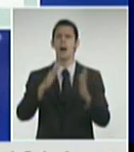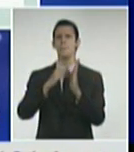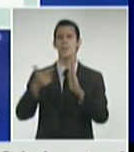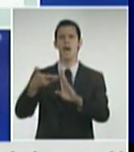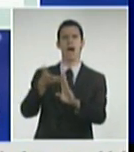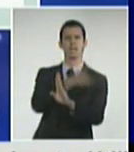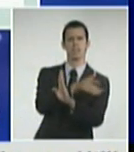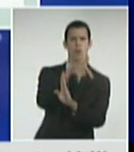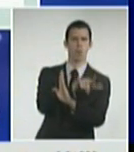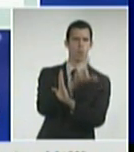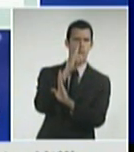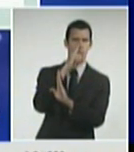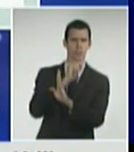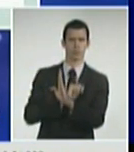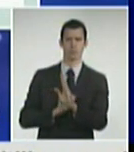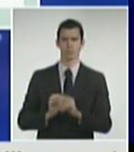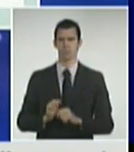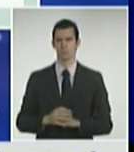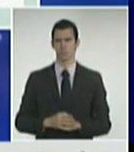promediando